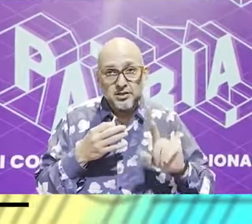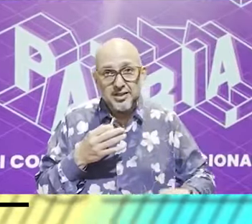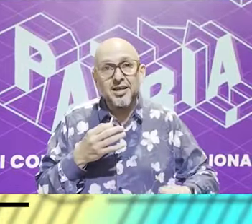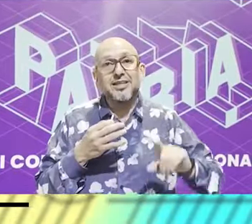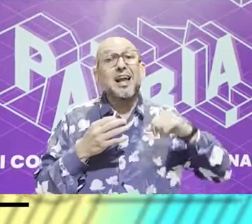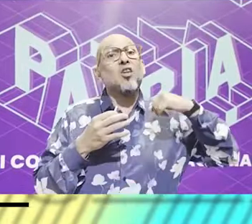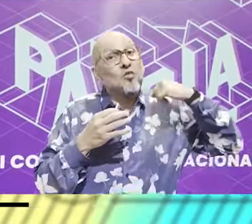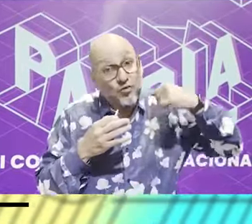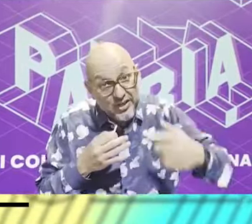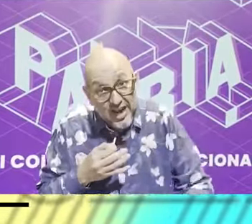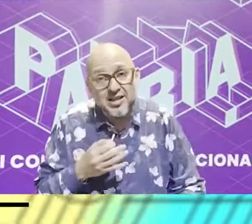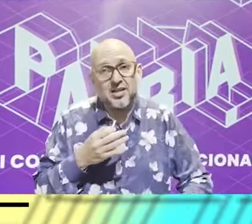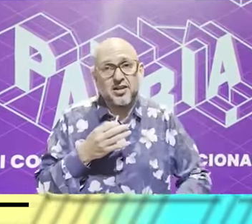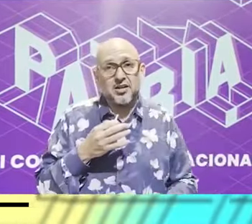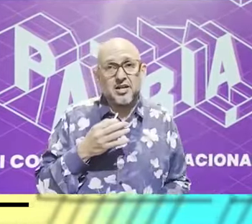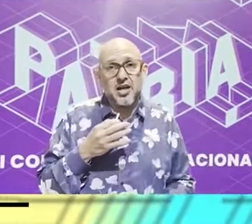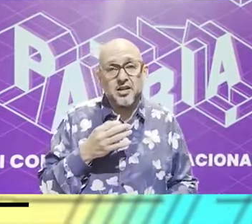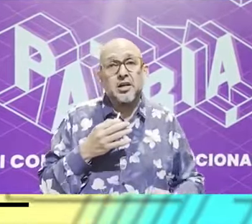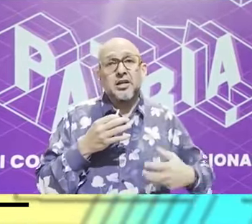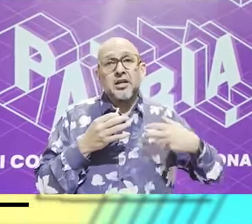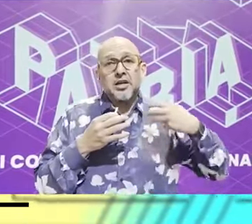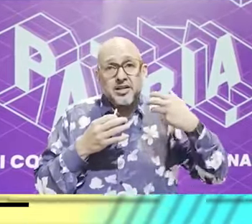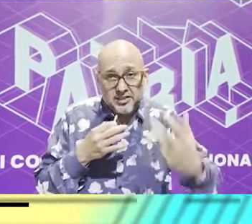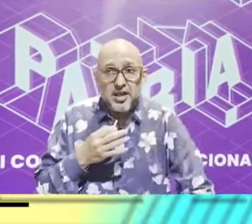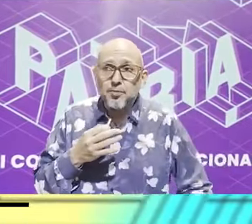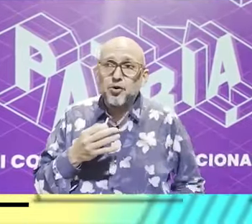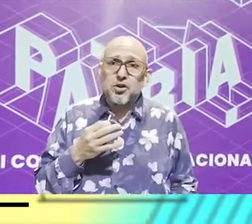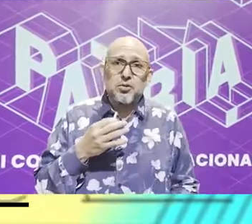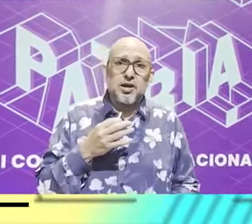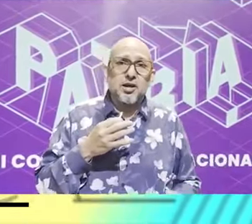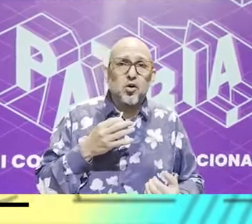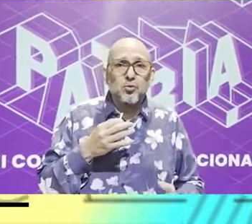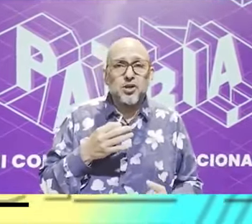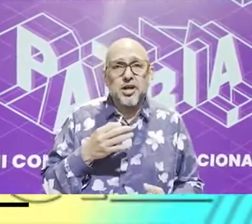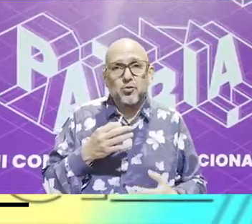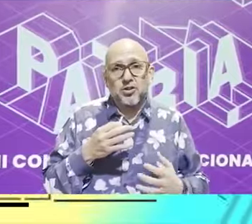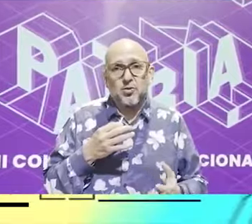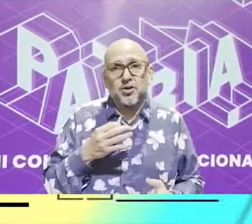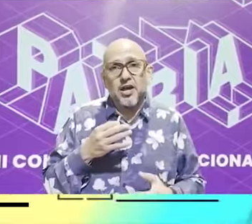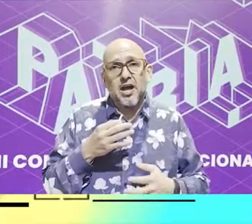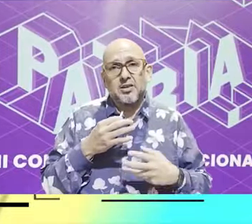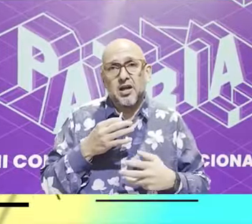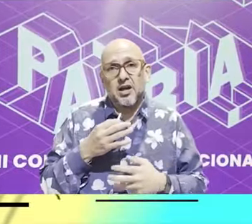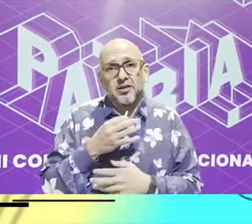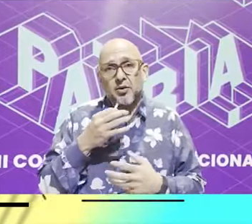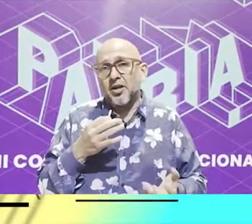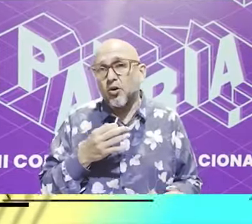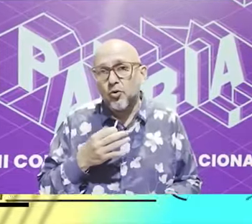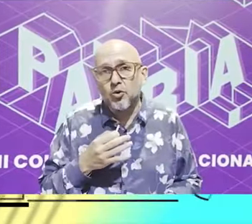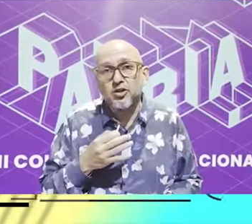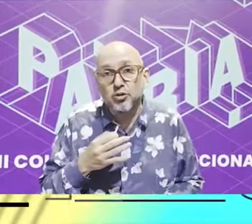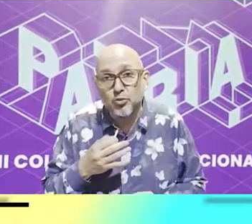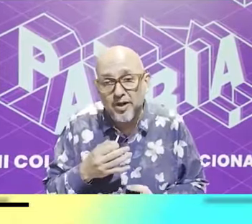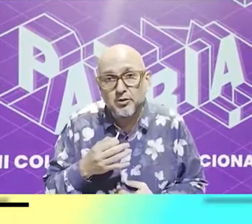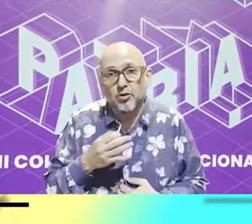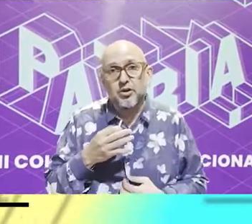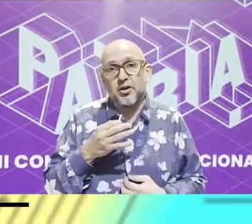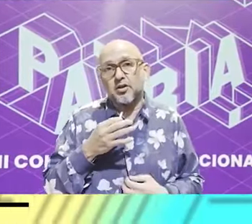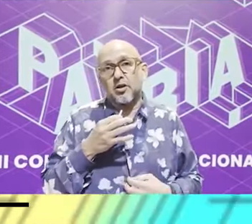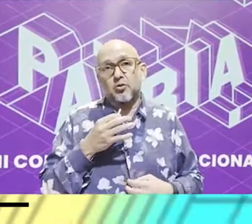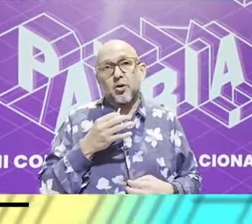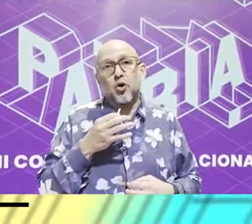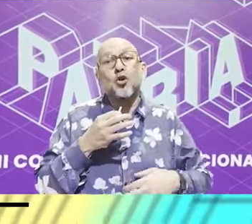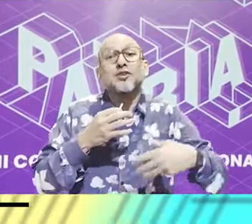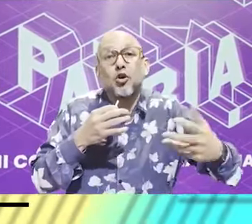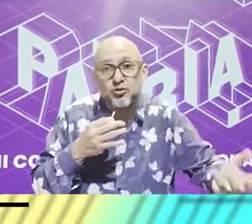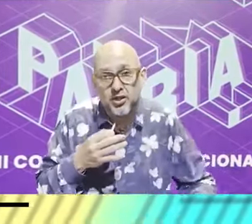política digital viral desde la izquierda y sí es posible comunicar nuestra verdad a través de los nuevos instrumentos